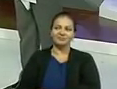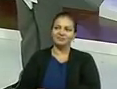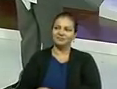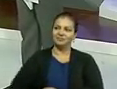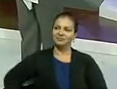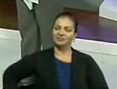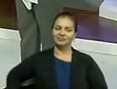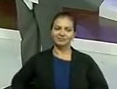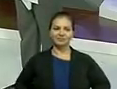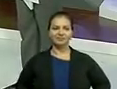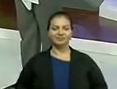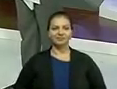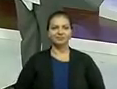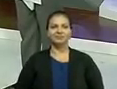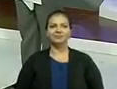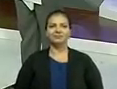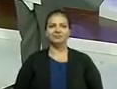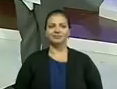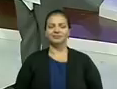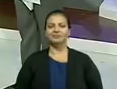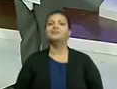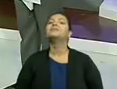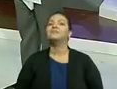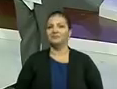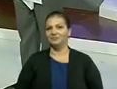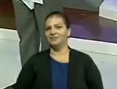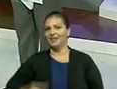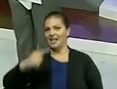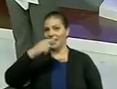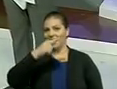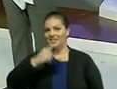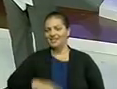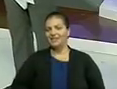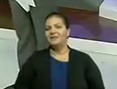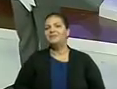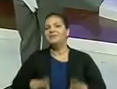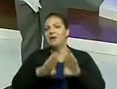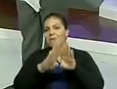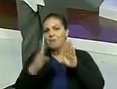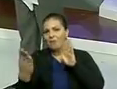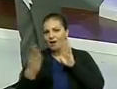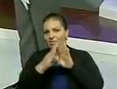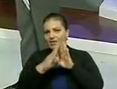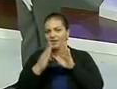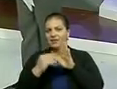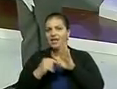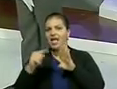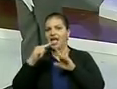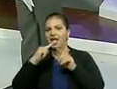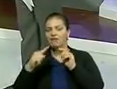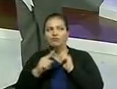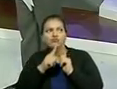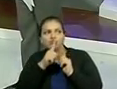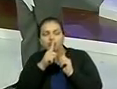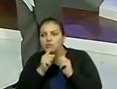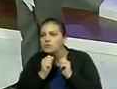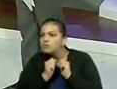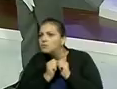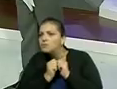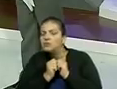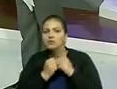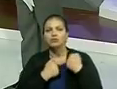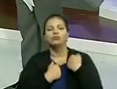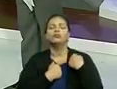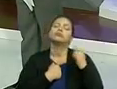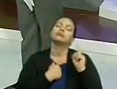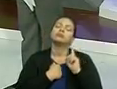Cangrejo. Ya no me esperen, la garita me espera. Yo estoy entrando, tío, cuidado. No comente nada, bro. De arriba me